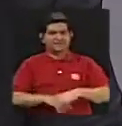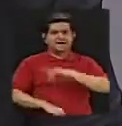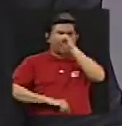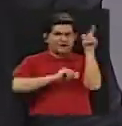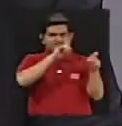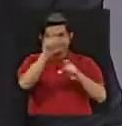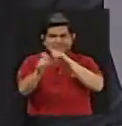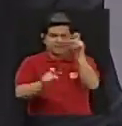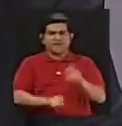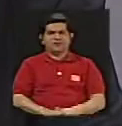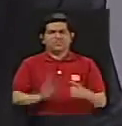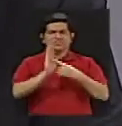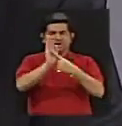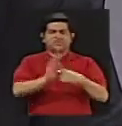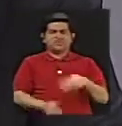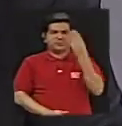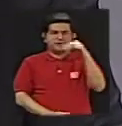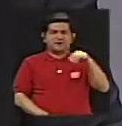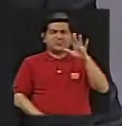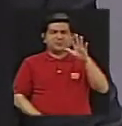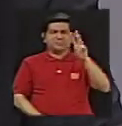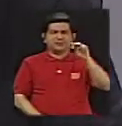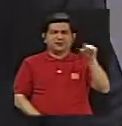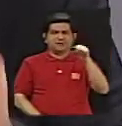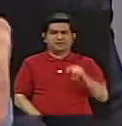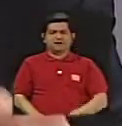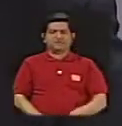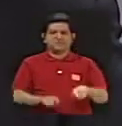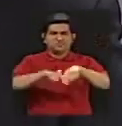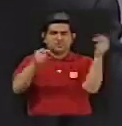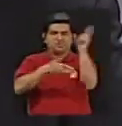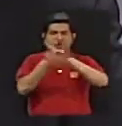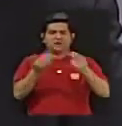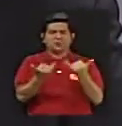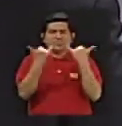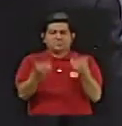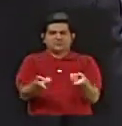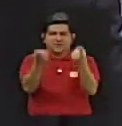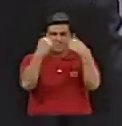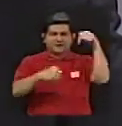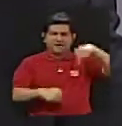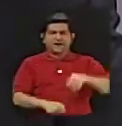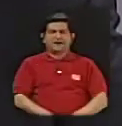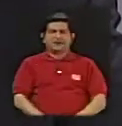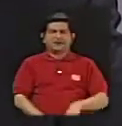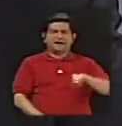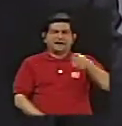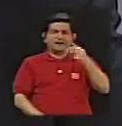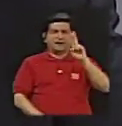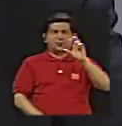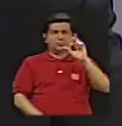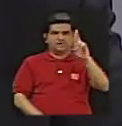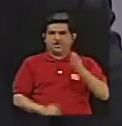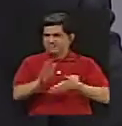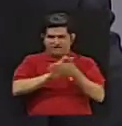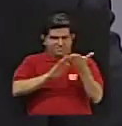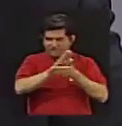encuesta publicada el miércoles 5 de marzo por el Semanario Universidad, cuando volvamos en unos segundos aquí en su canal UCR. No se vayan.